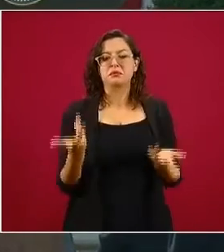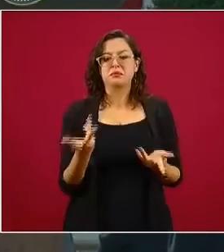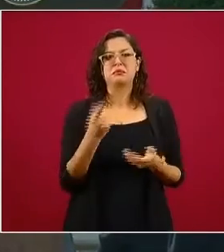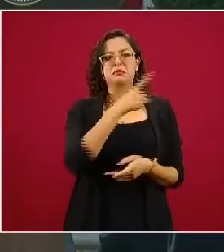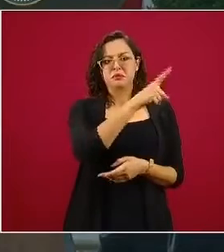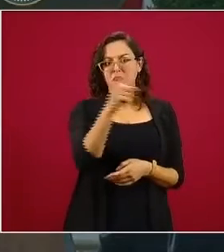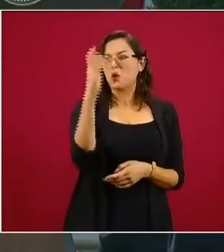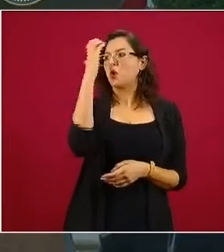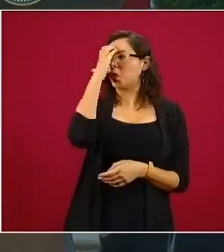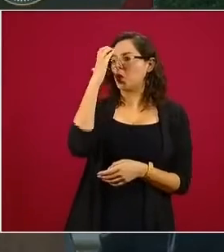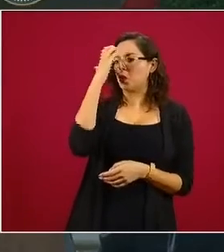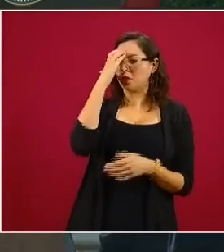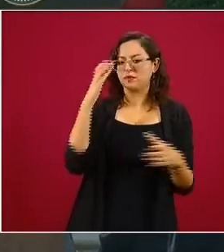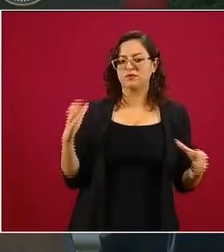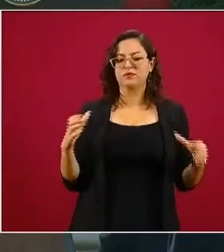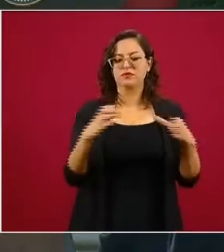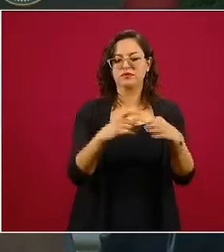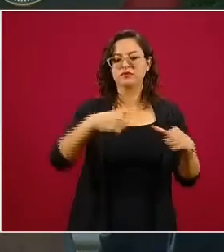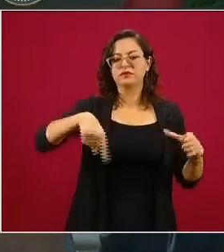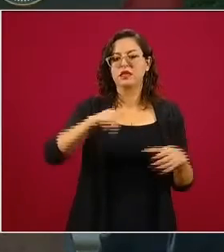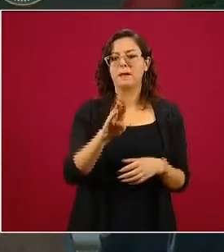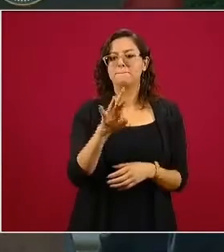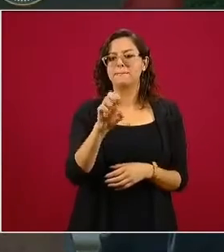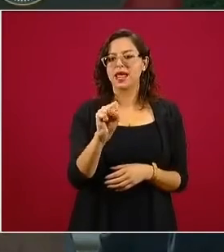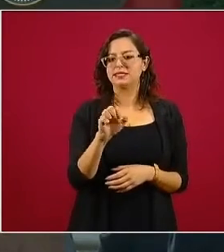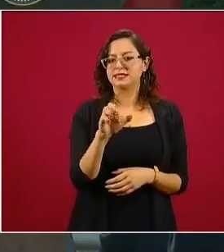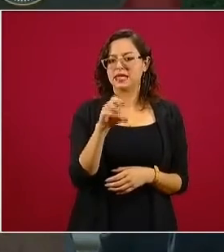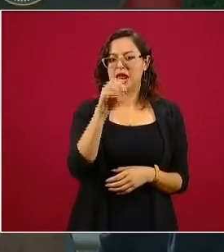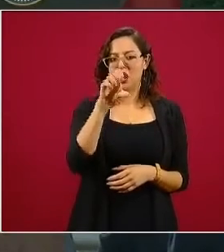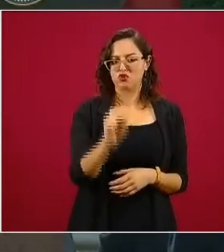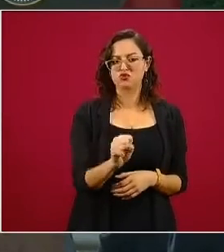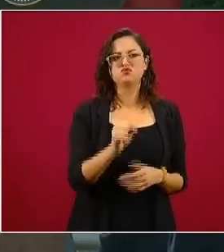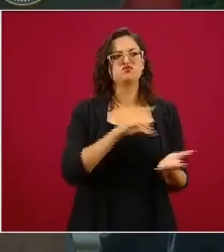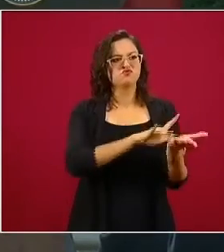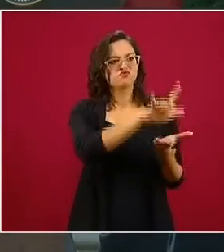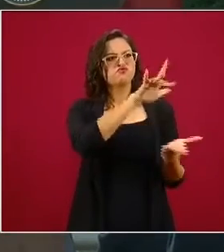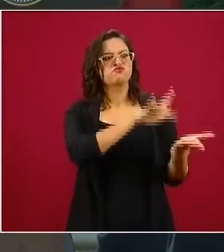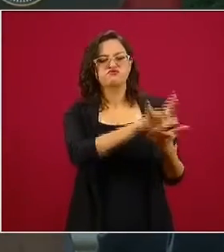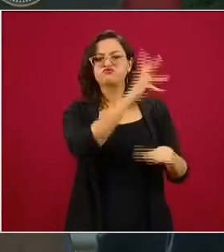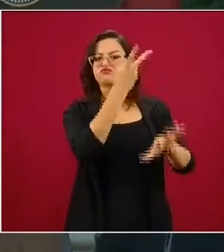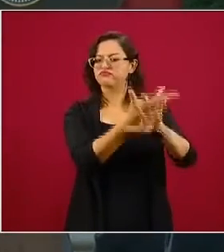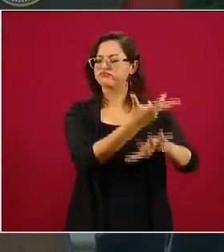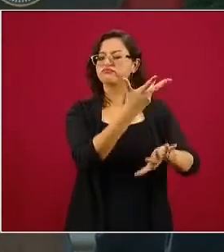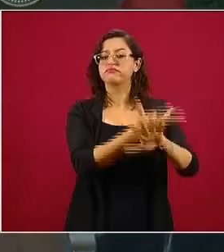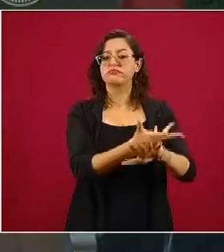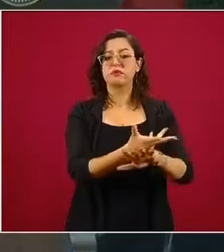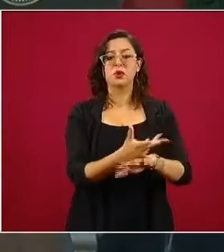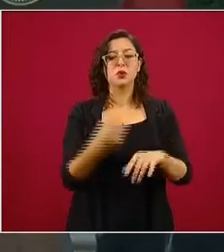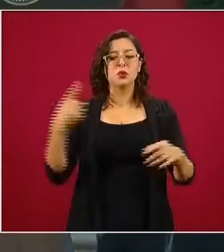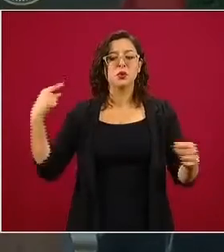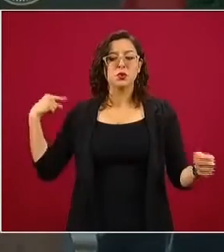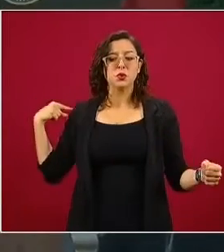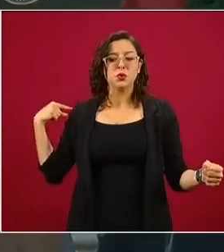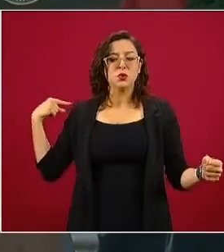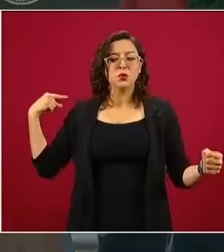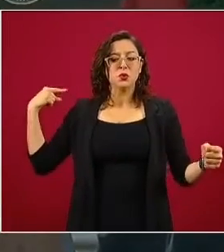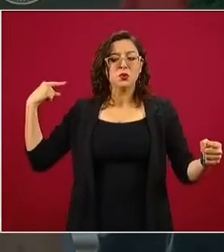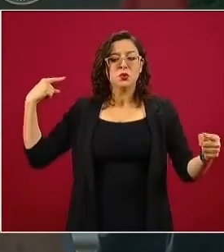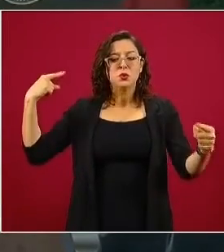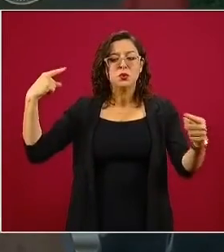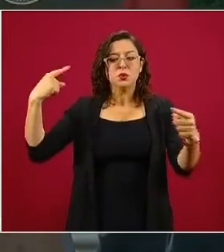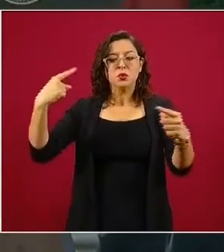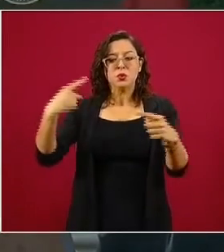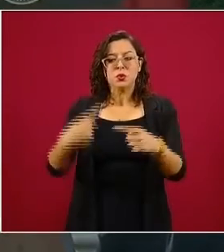fueron conocidos como braceros. Desde entonces y hasta la fecha, hemos